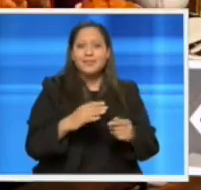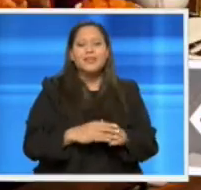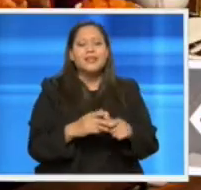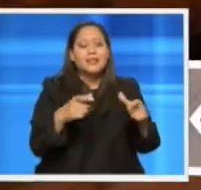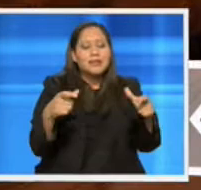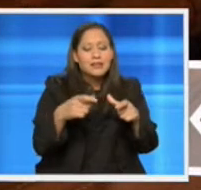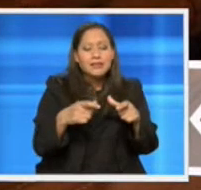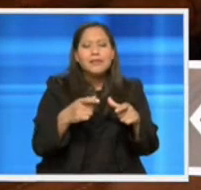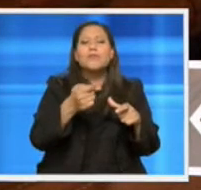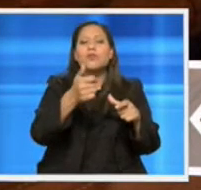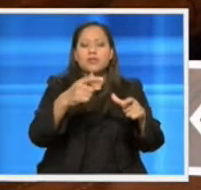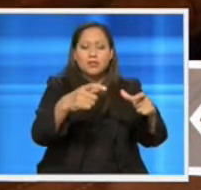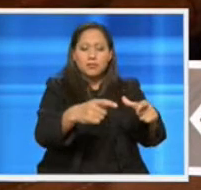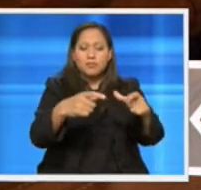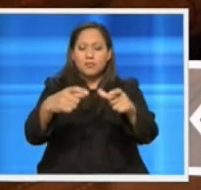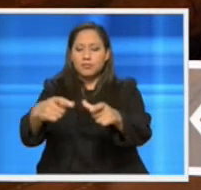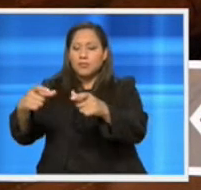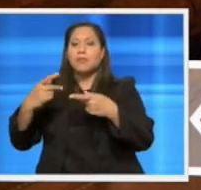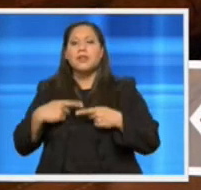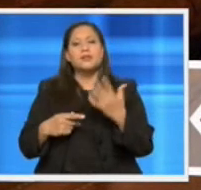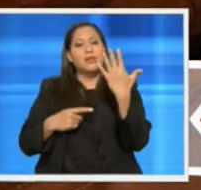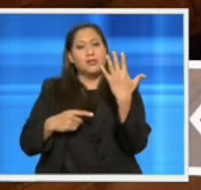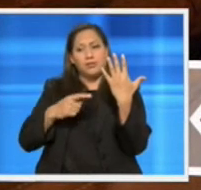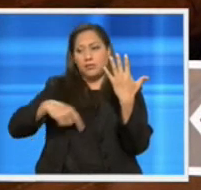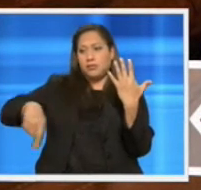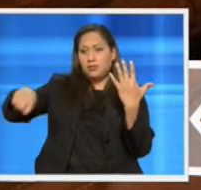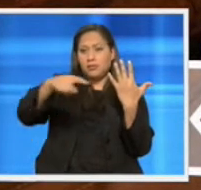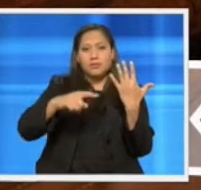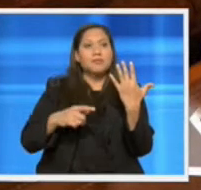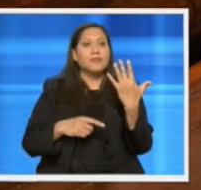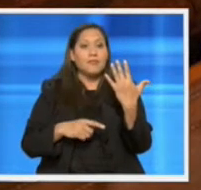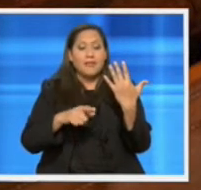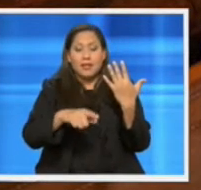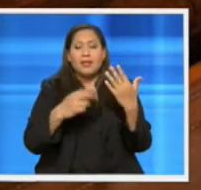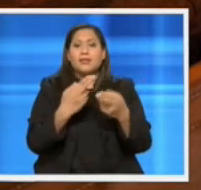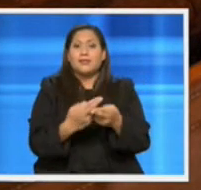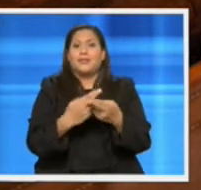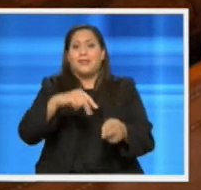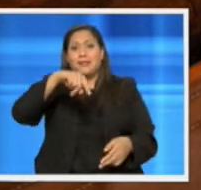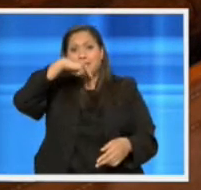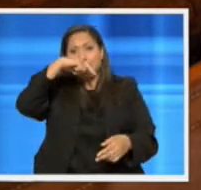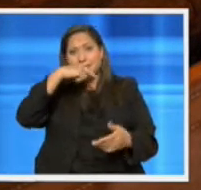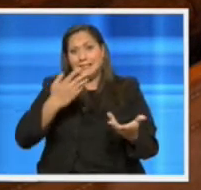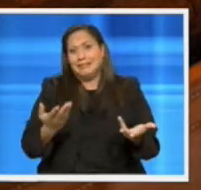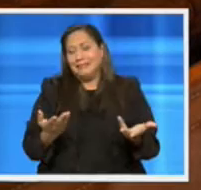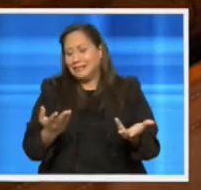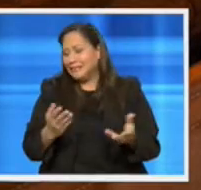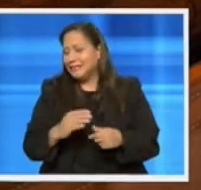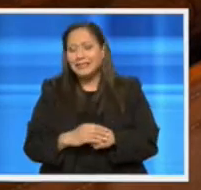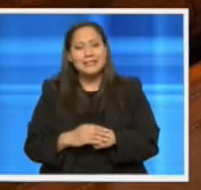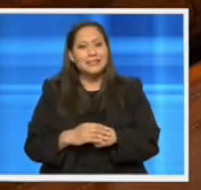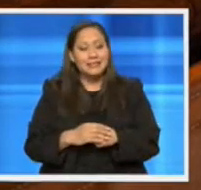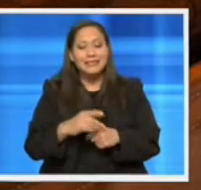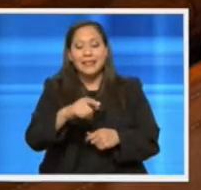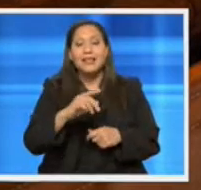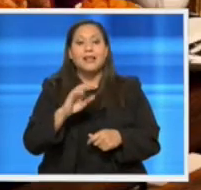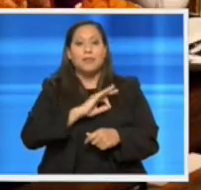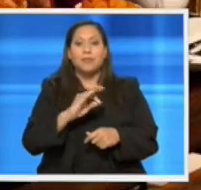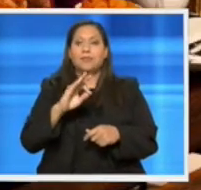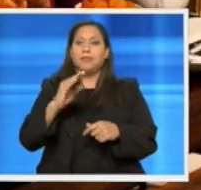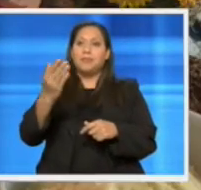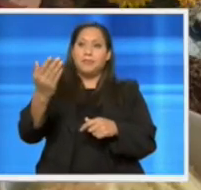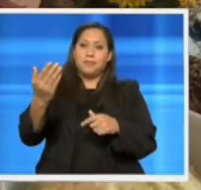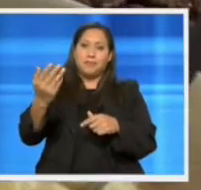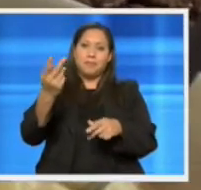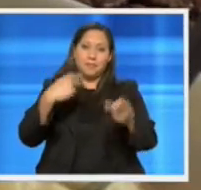porciones, son ollas pequeñas para las 5 personas que vamos a estar ahí. Claro, porque luego se queda todo el pavo ahí. Por eso te Sí. digo, y comemos todo. Es más, puedes ir a mi casa en febrero y